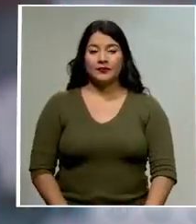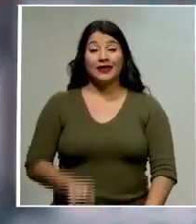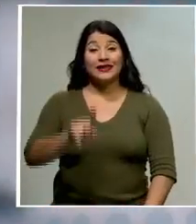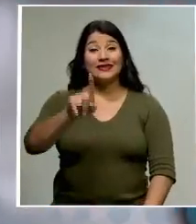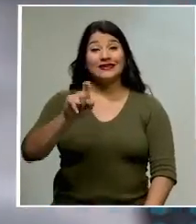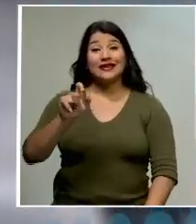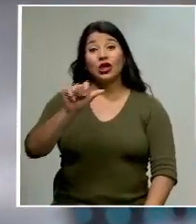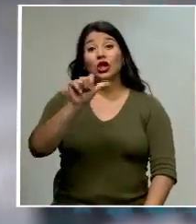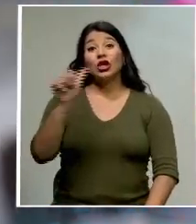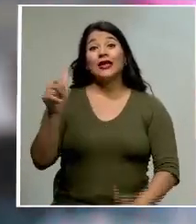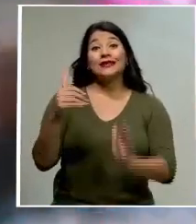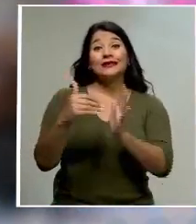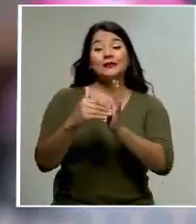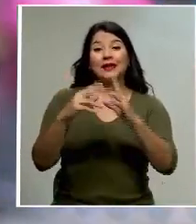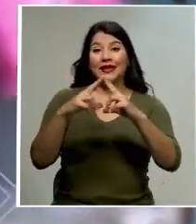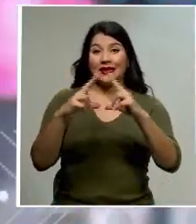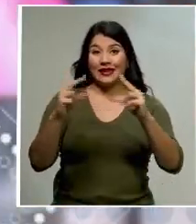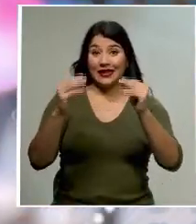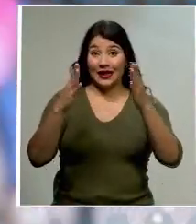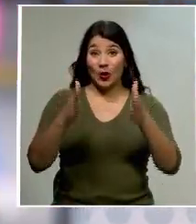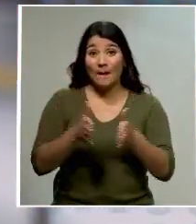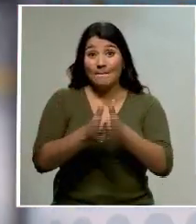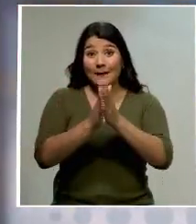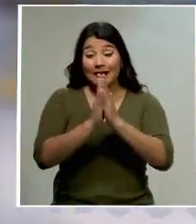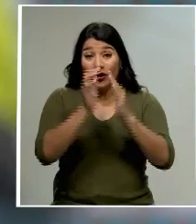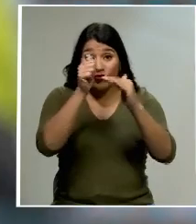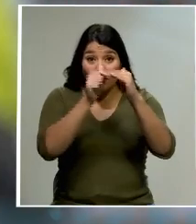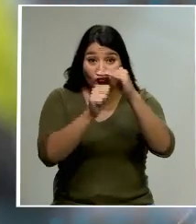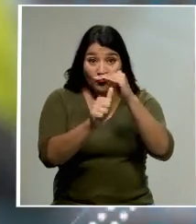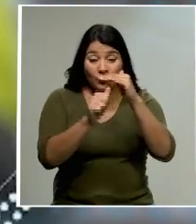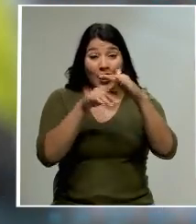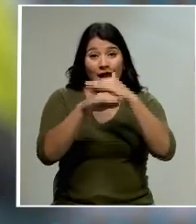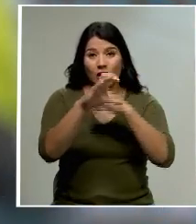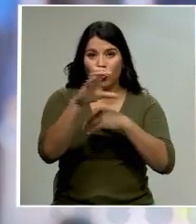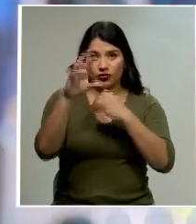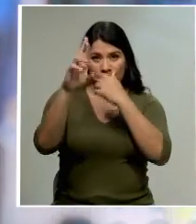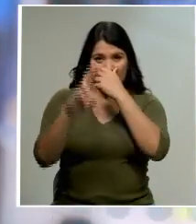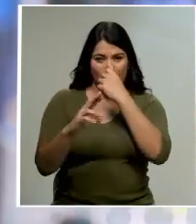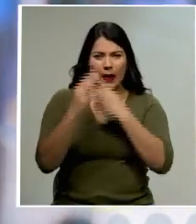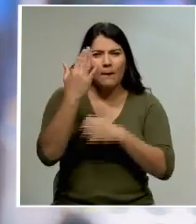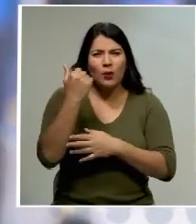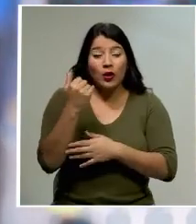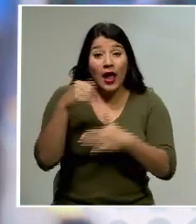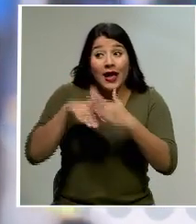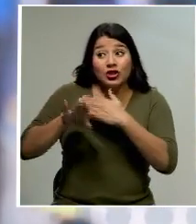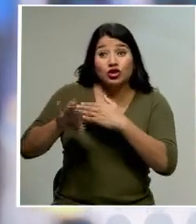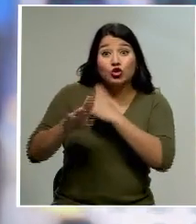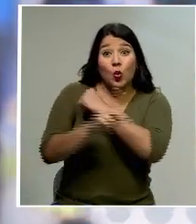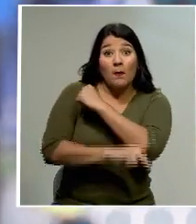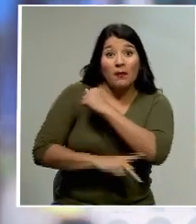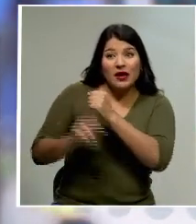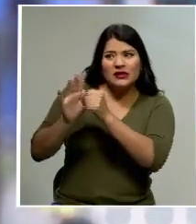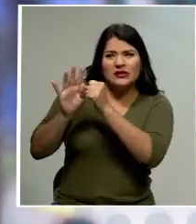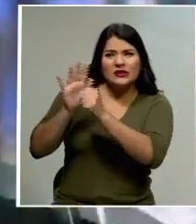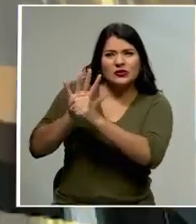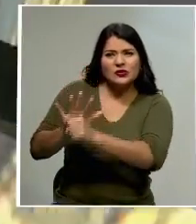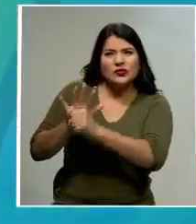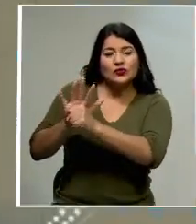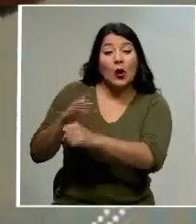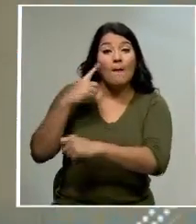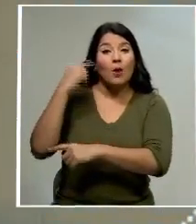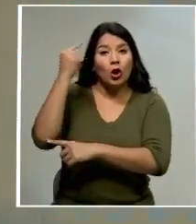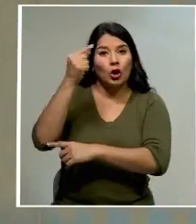110,000 nicaragüenses han pedido refugio en Costa Rica alegando persecución y agresión por parte del gobierno de Ortega.